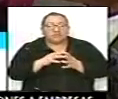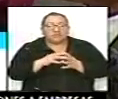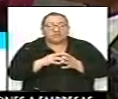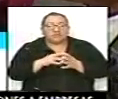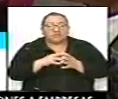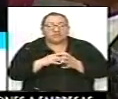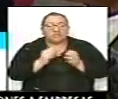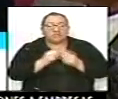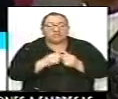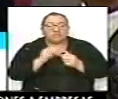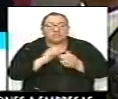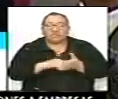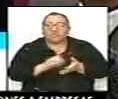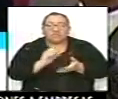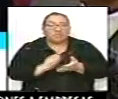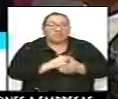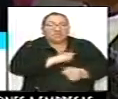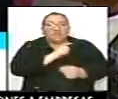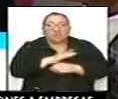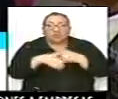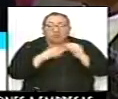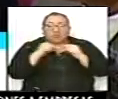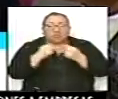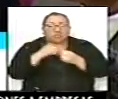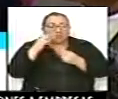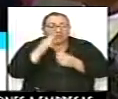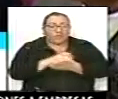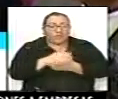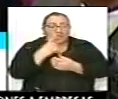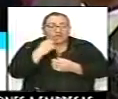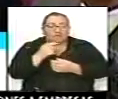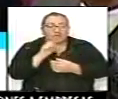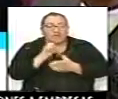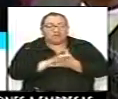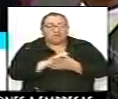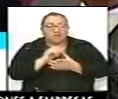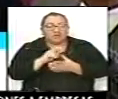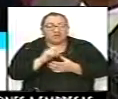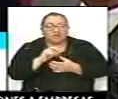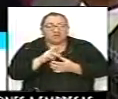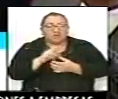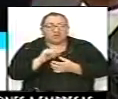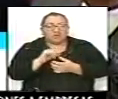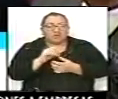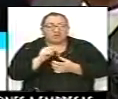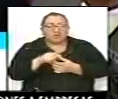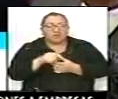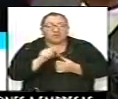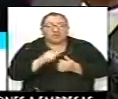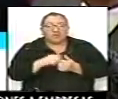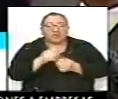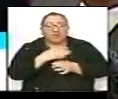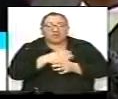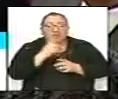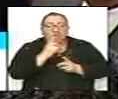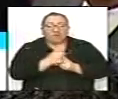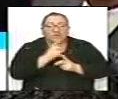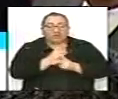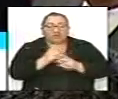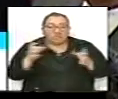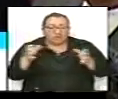requiere mucho más esfuerzo por parte de sus militantes. El señor Echeverría entiendo que ha sido personero, o sea, el personero